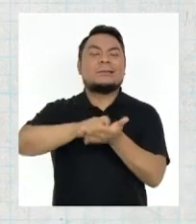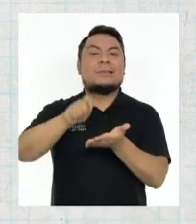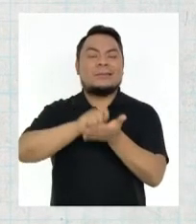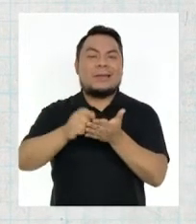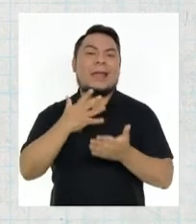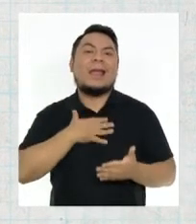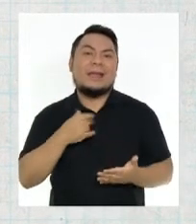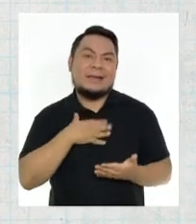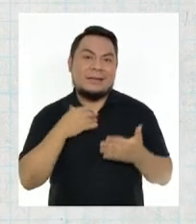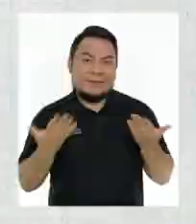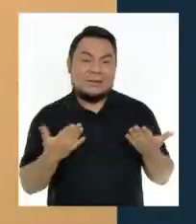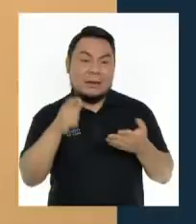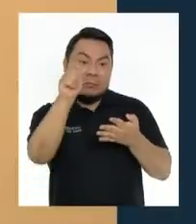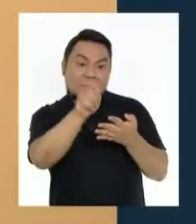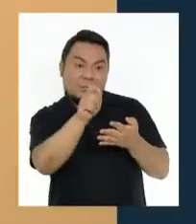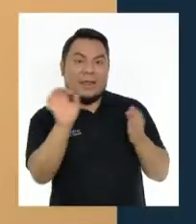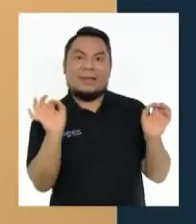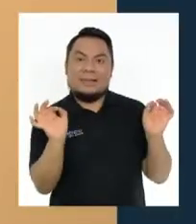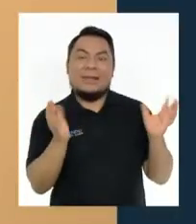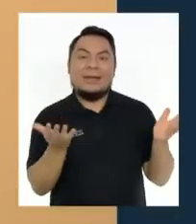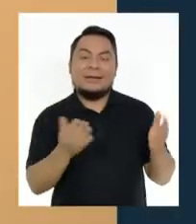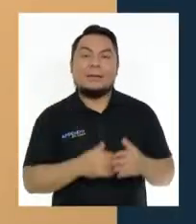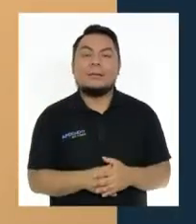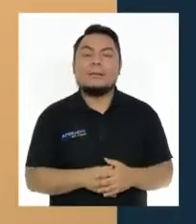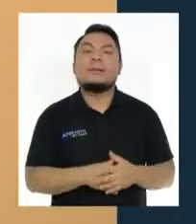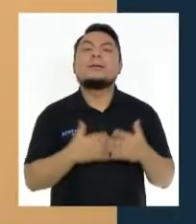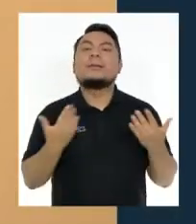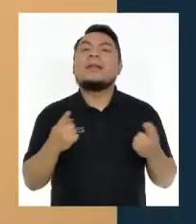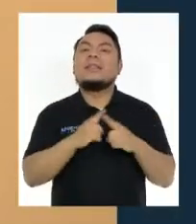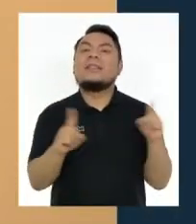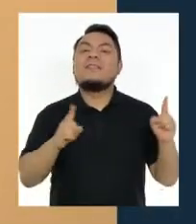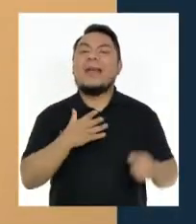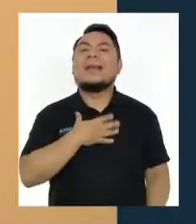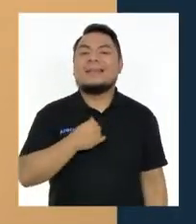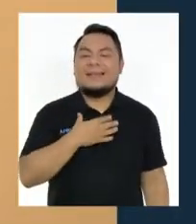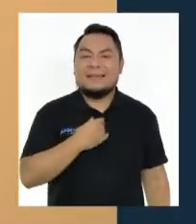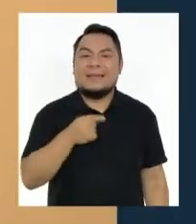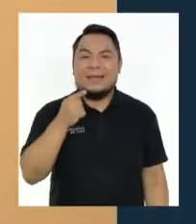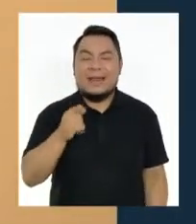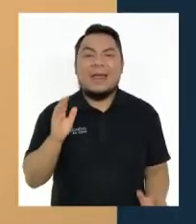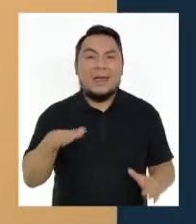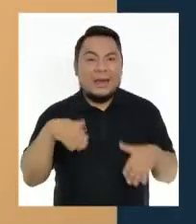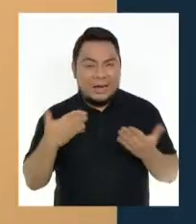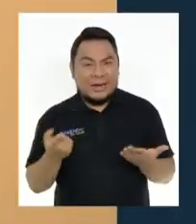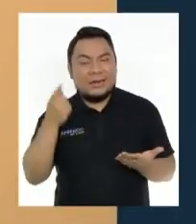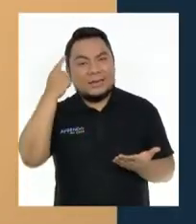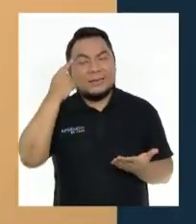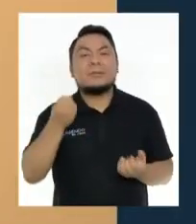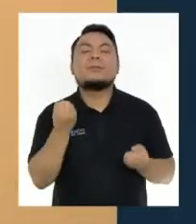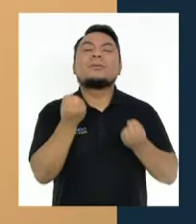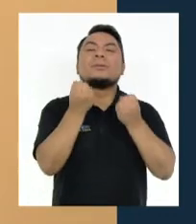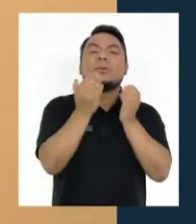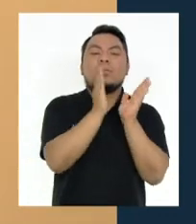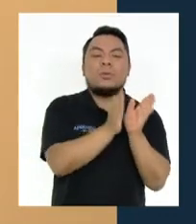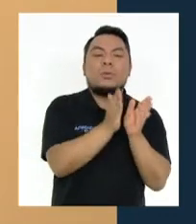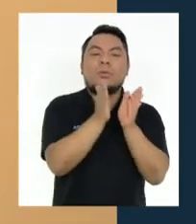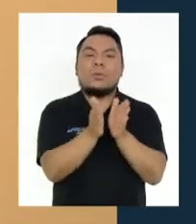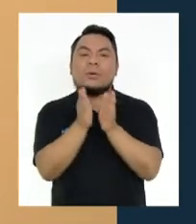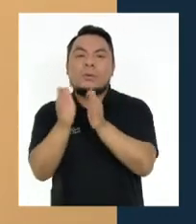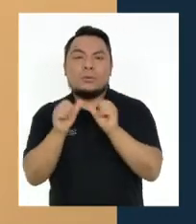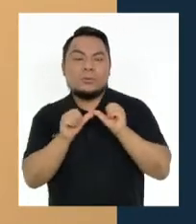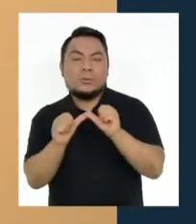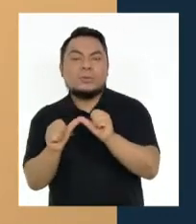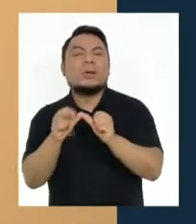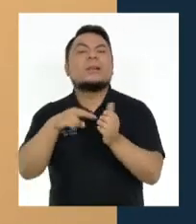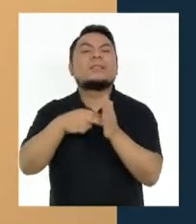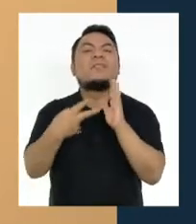de marcar alguna opción. La variable es la edad, y esta es una variable cuantitativa continua que